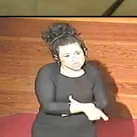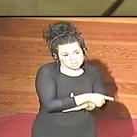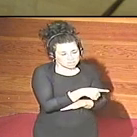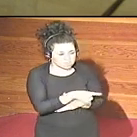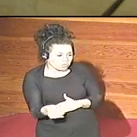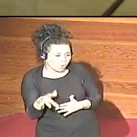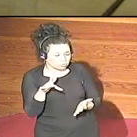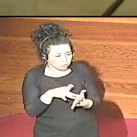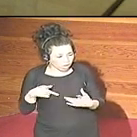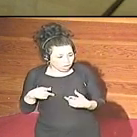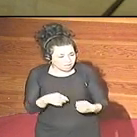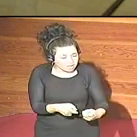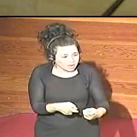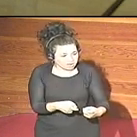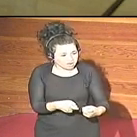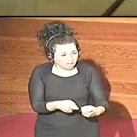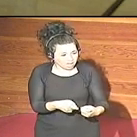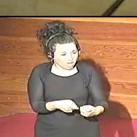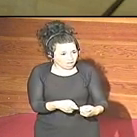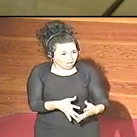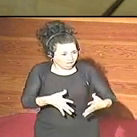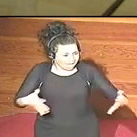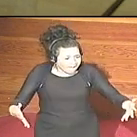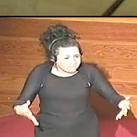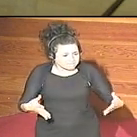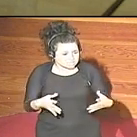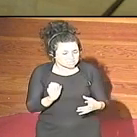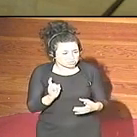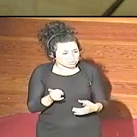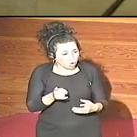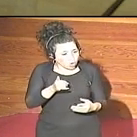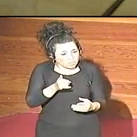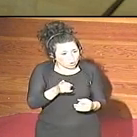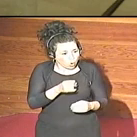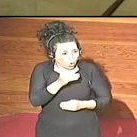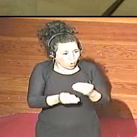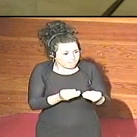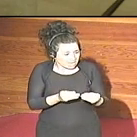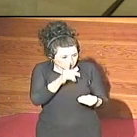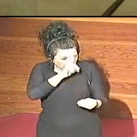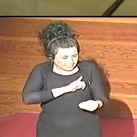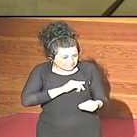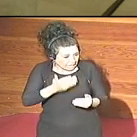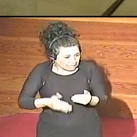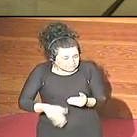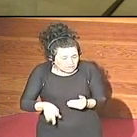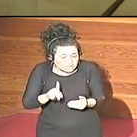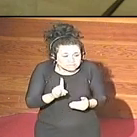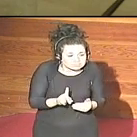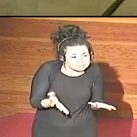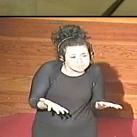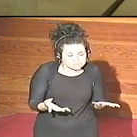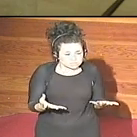una guerra de largo alcance, si iba a ser una operación limitada, etc. O sea que esto es uno de los